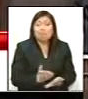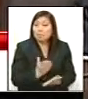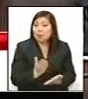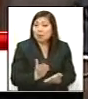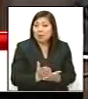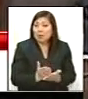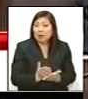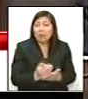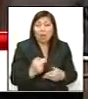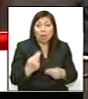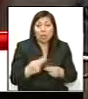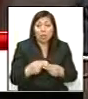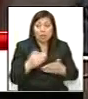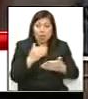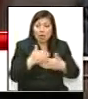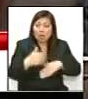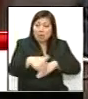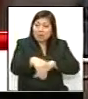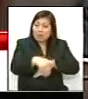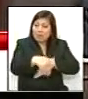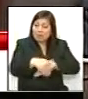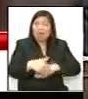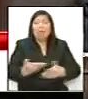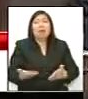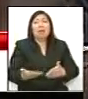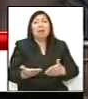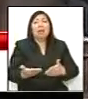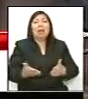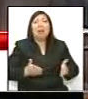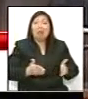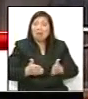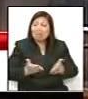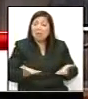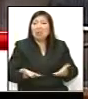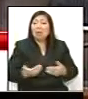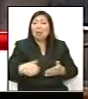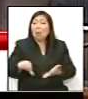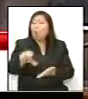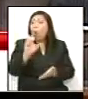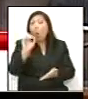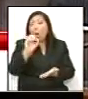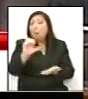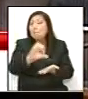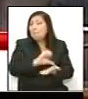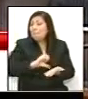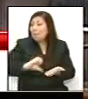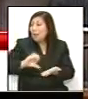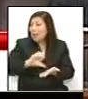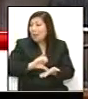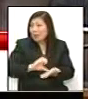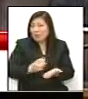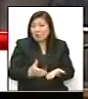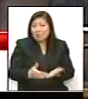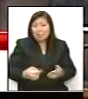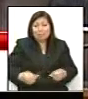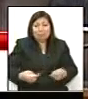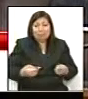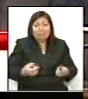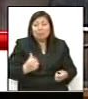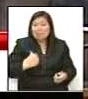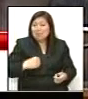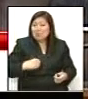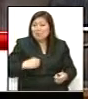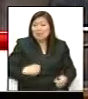la nomenclatura de las calles, jirones, avenidas, plazas, es una atribución, es una competencia